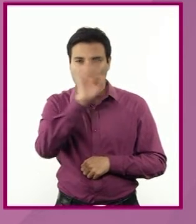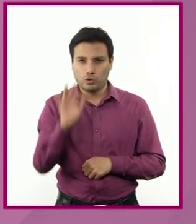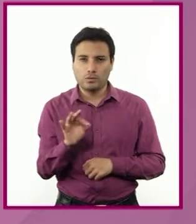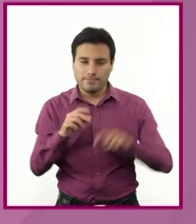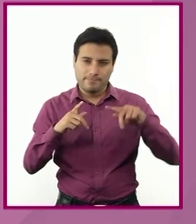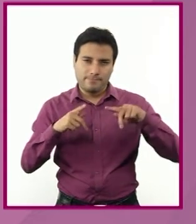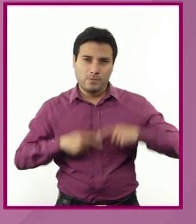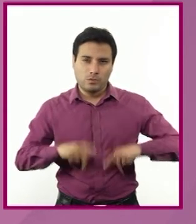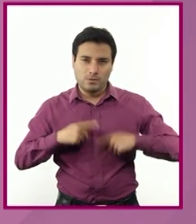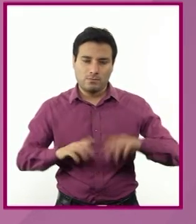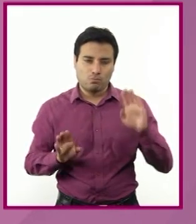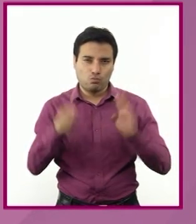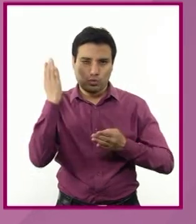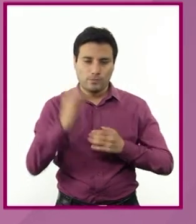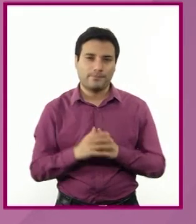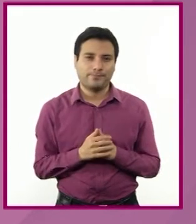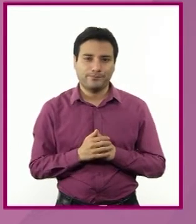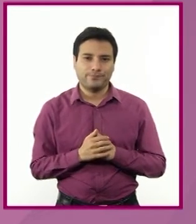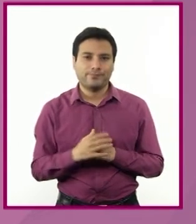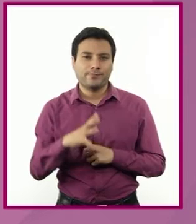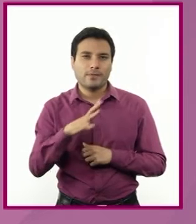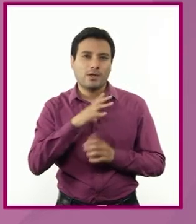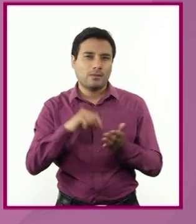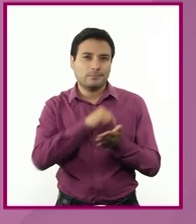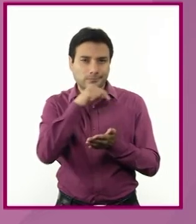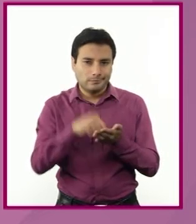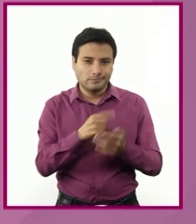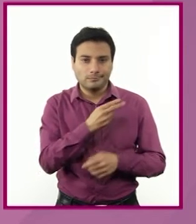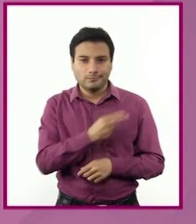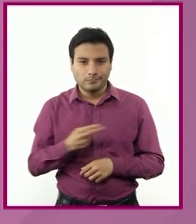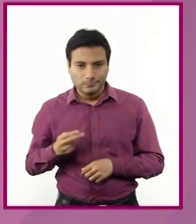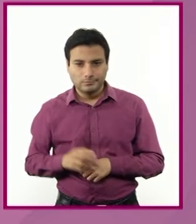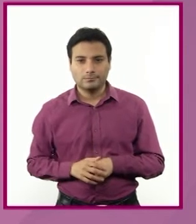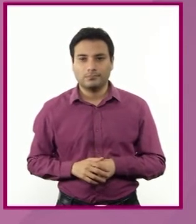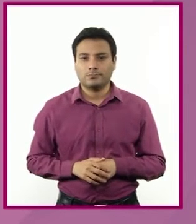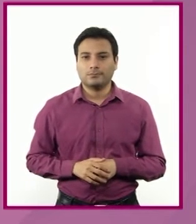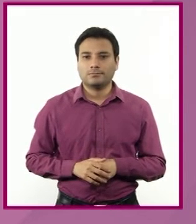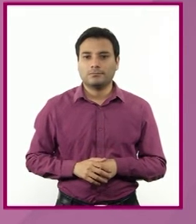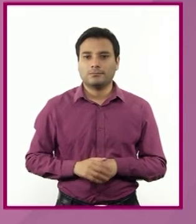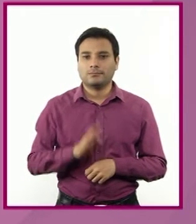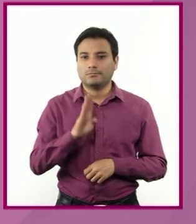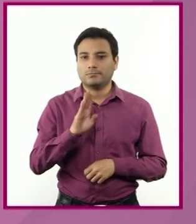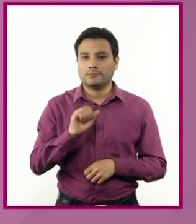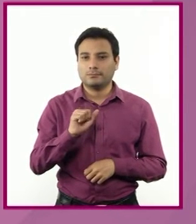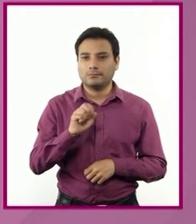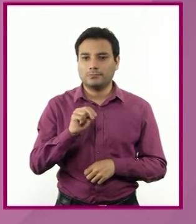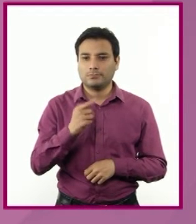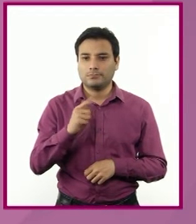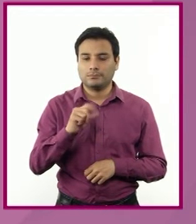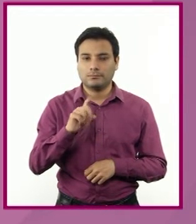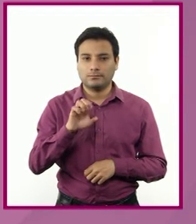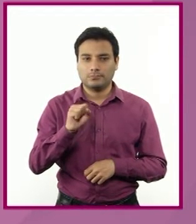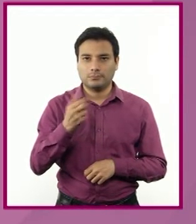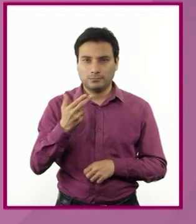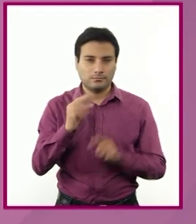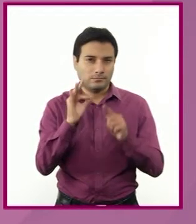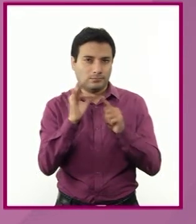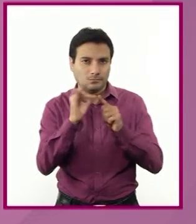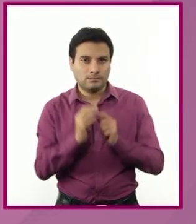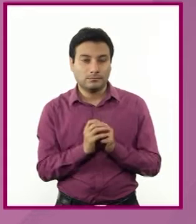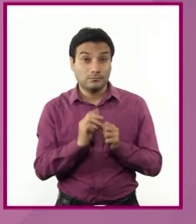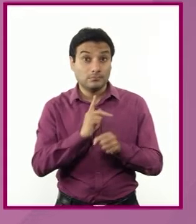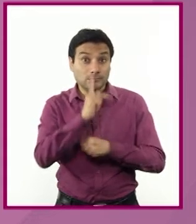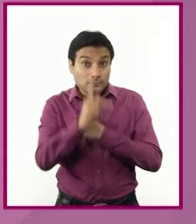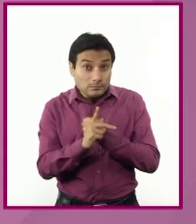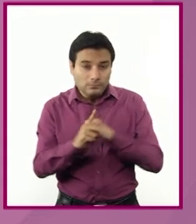la población mundial. Aquí se localizan Indonesia, Bangladesh y Pakistán, que se encuentran entre los